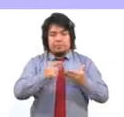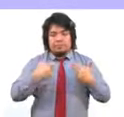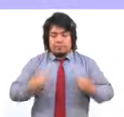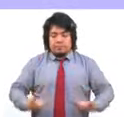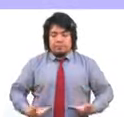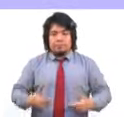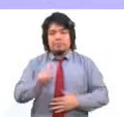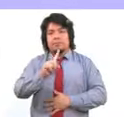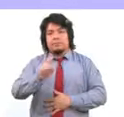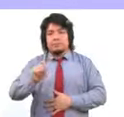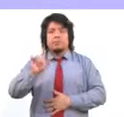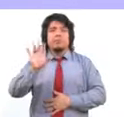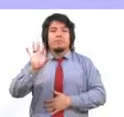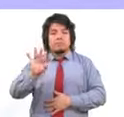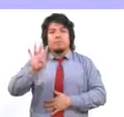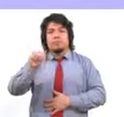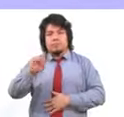realizado